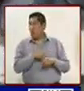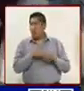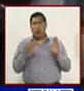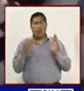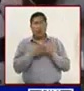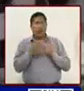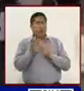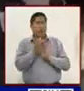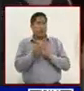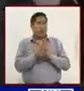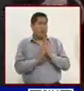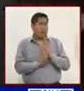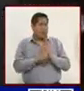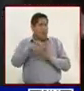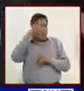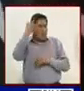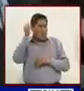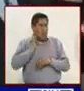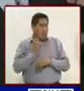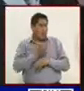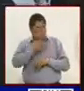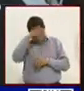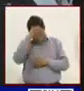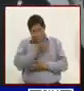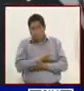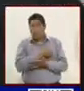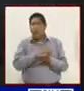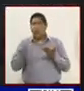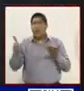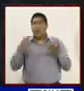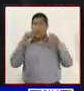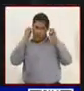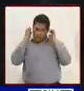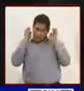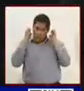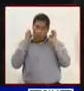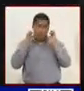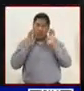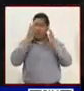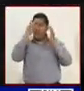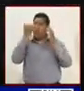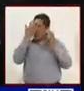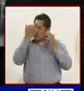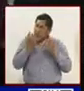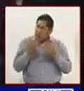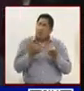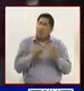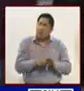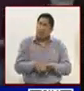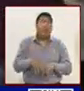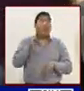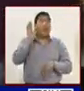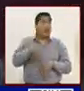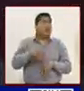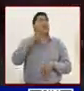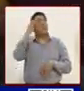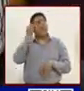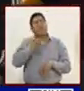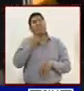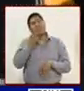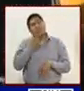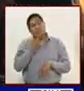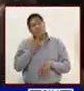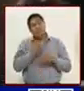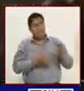la constitución política del Estado porque nuestros hijos tienen el derecho a la educación. ¿Cuál es el motivo principal del cierre? El motivo principal